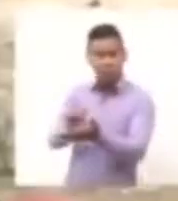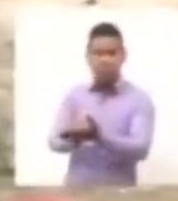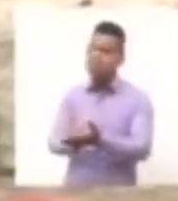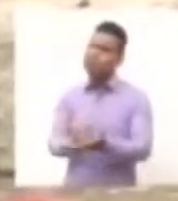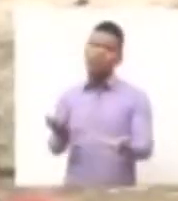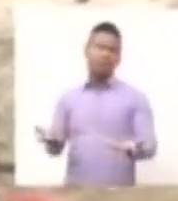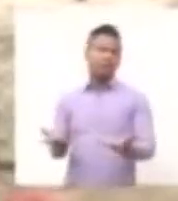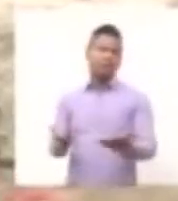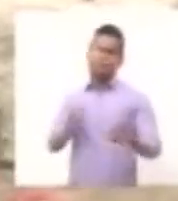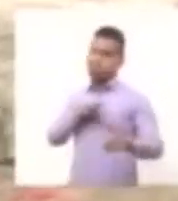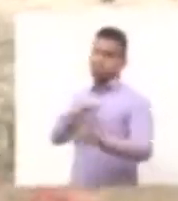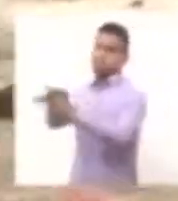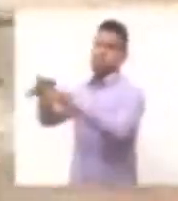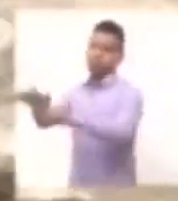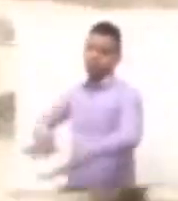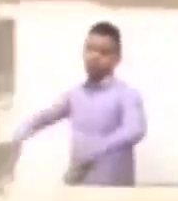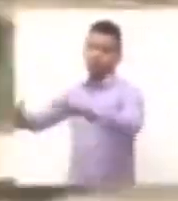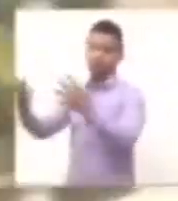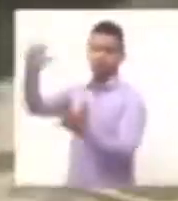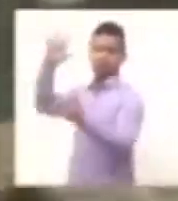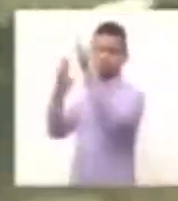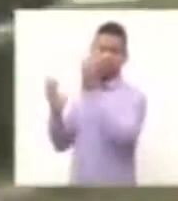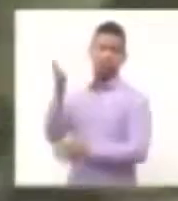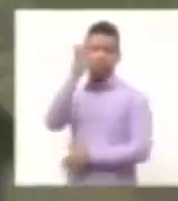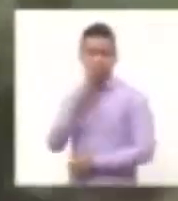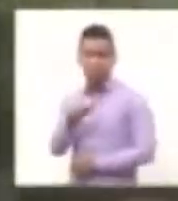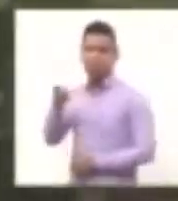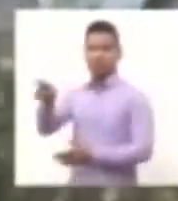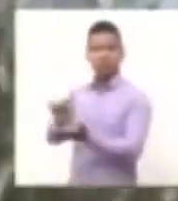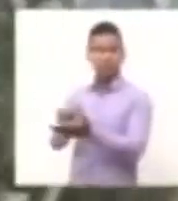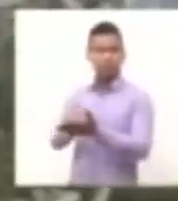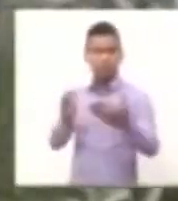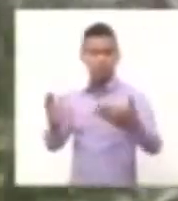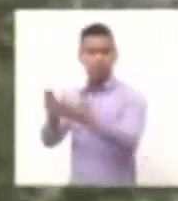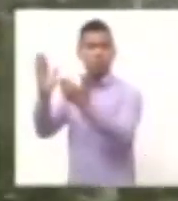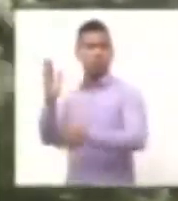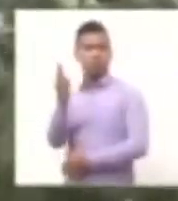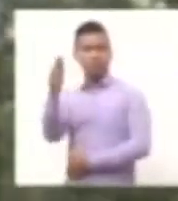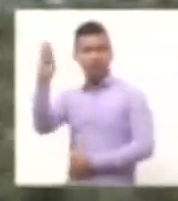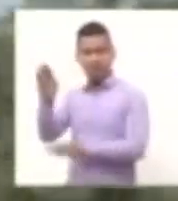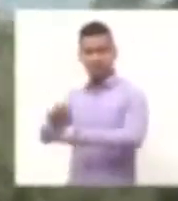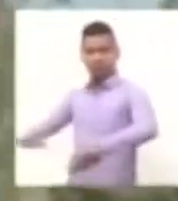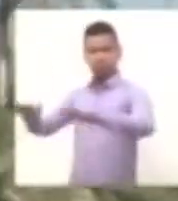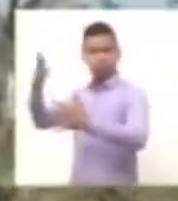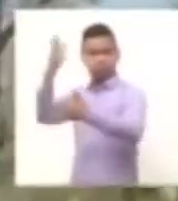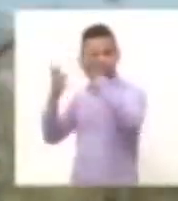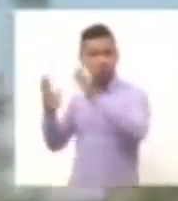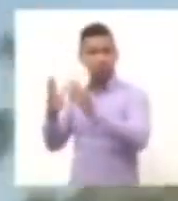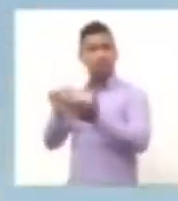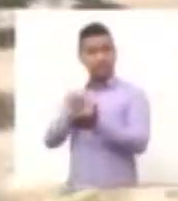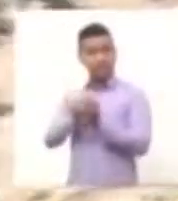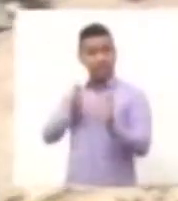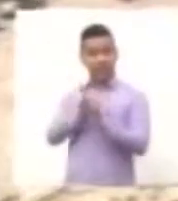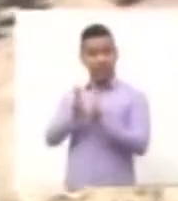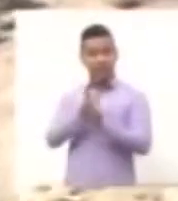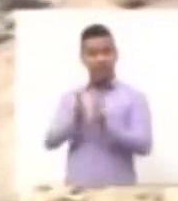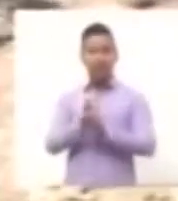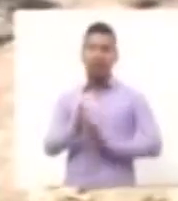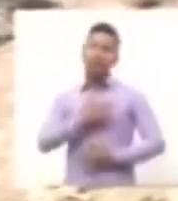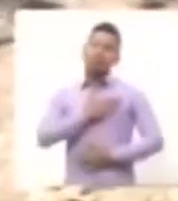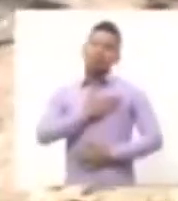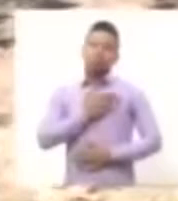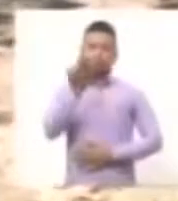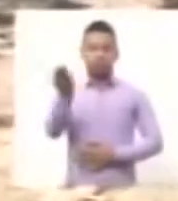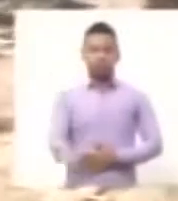el ecosistema y uno de los pocos pulmones que le quedan a la ciudad de Barranquilla. En el comunicado expresaron su solidaridad con la periodista y el